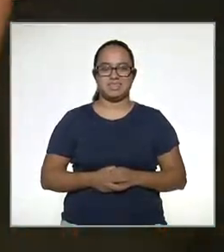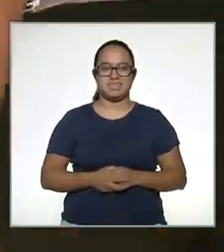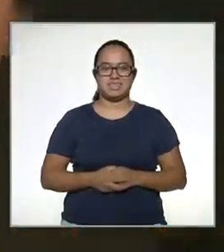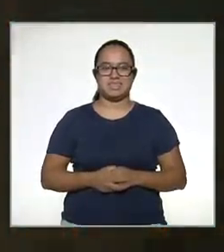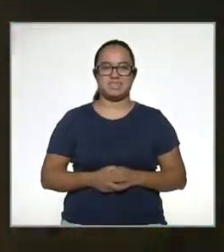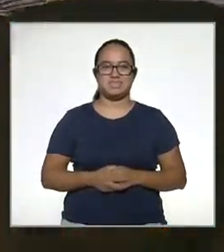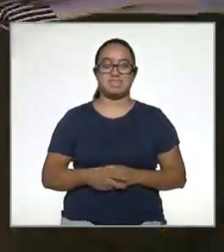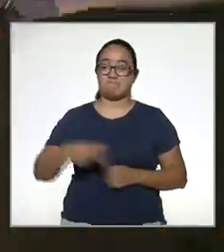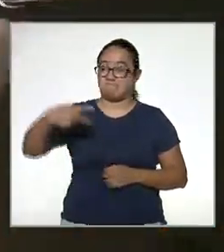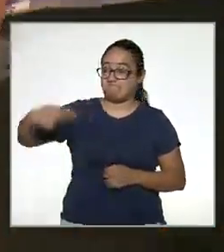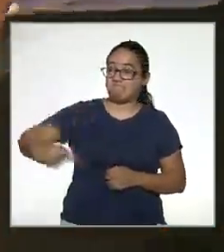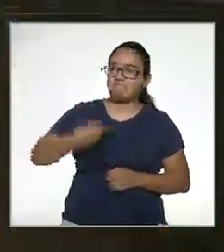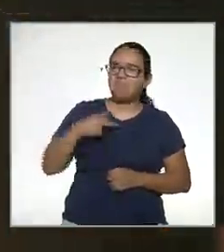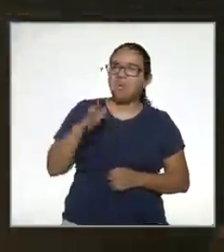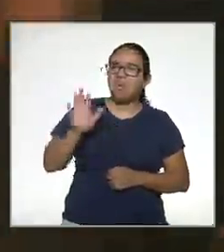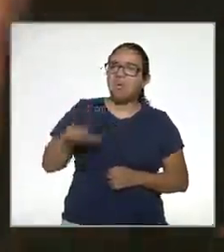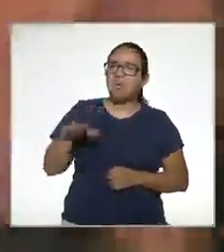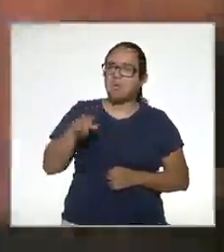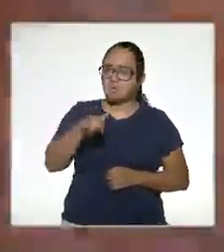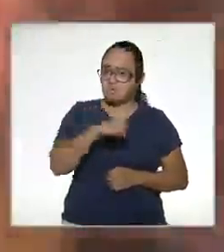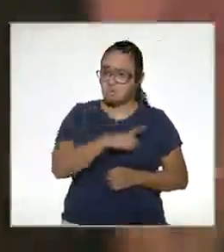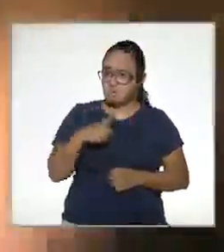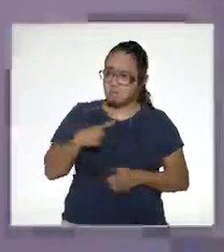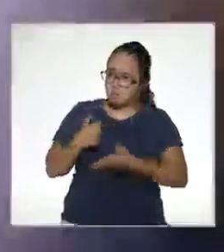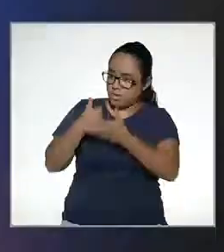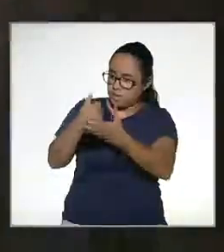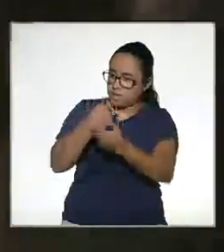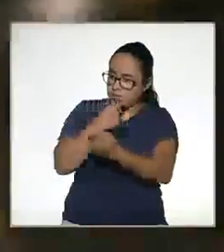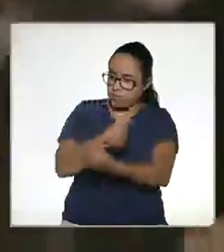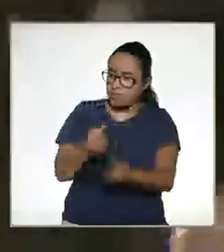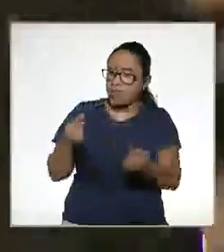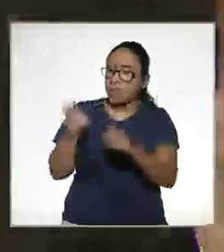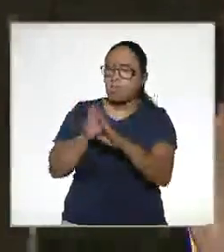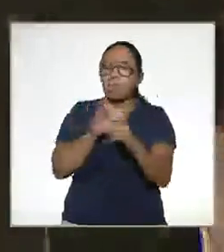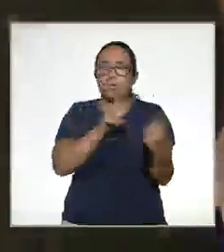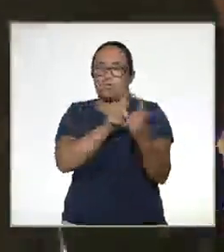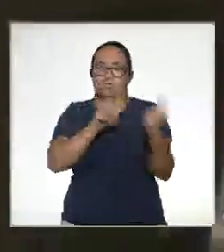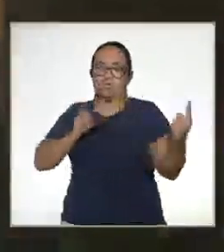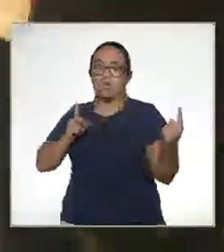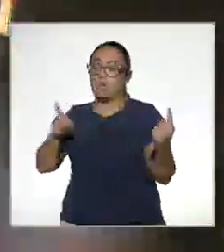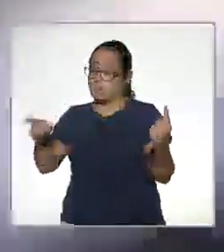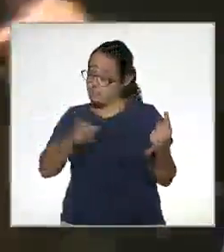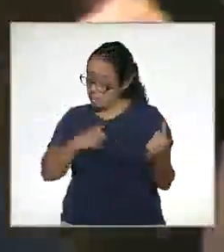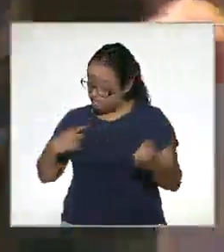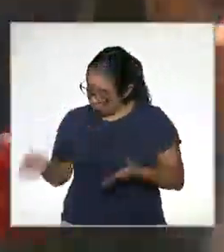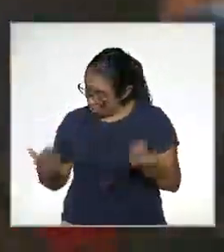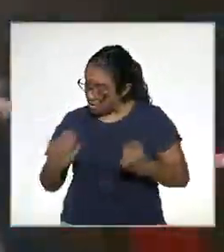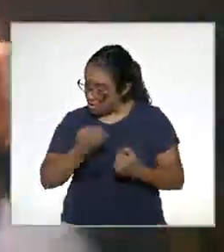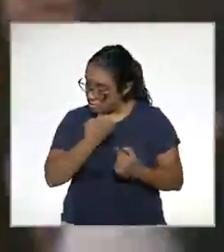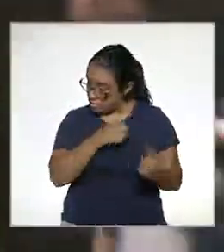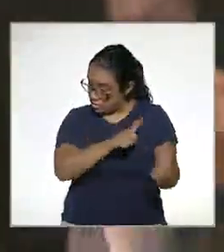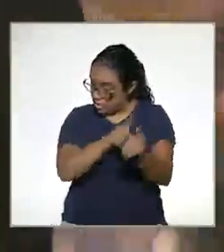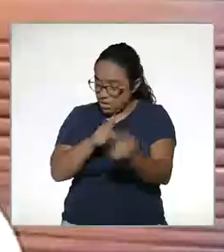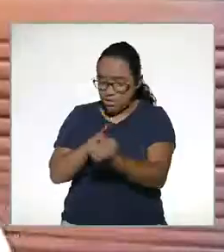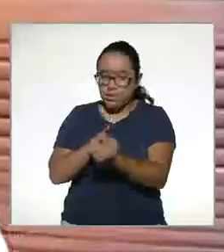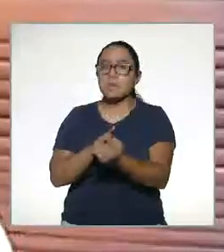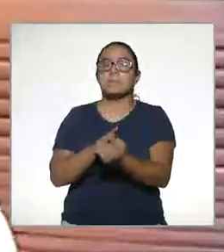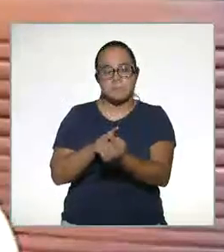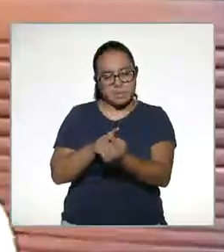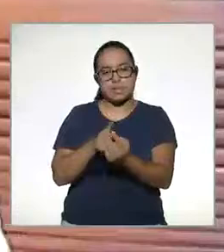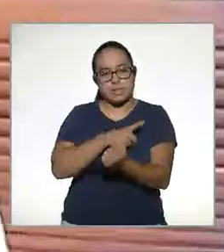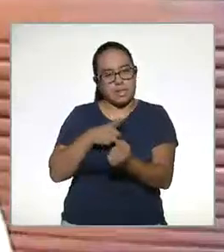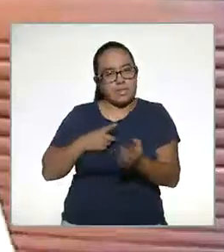Cuando me preguntan, oye, ¿debemos ayudar a los niños o las niñas introvertidas a socializar en la escuela? Yo les diría sí.